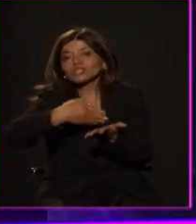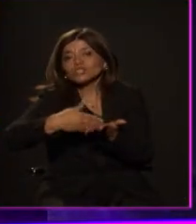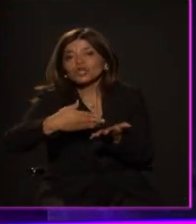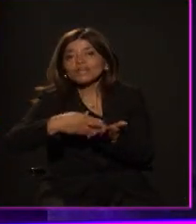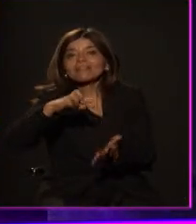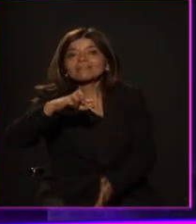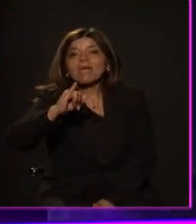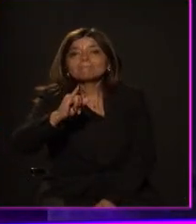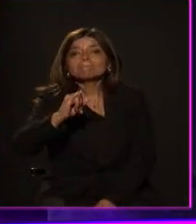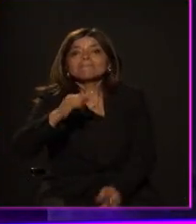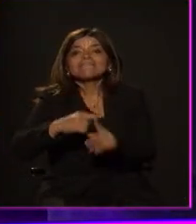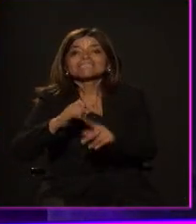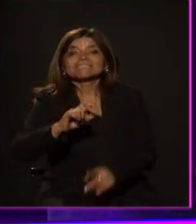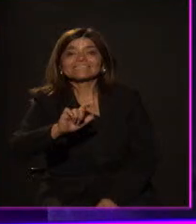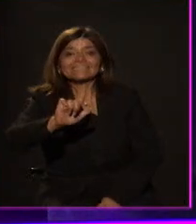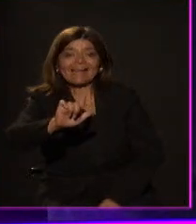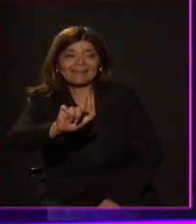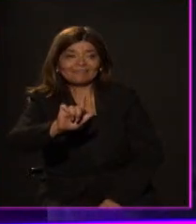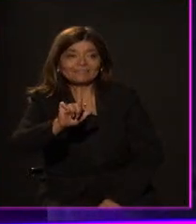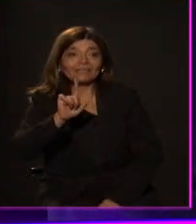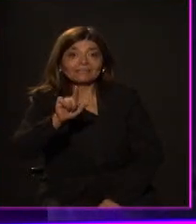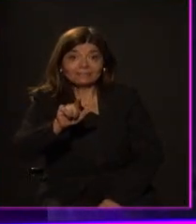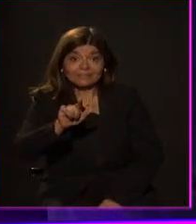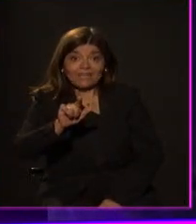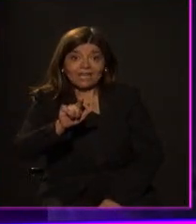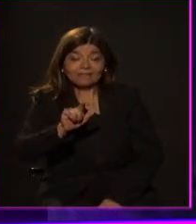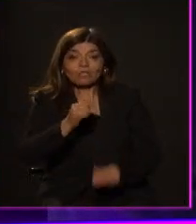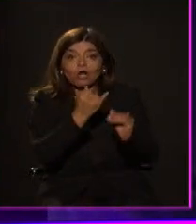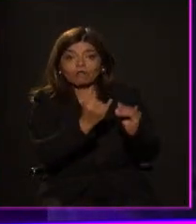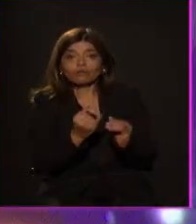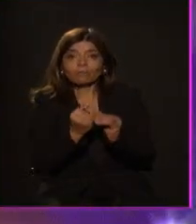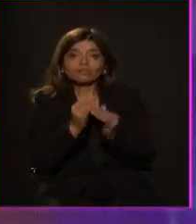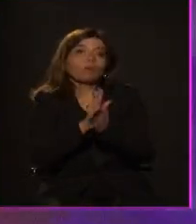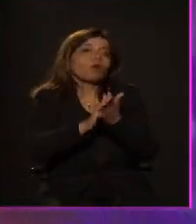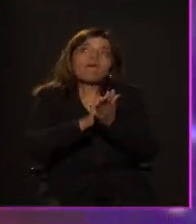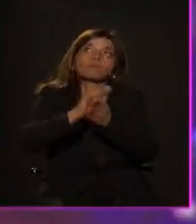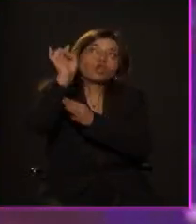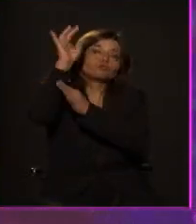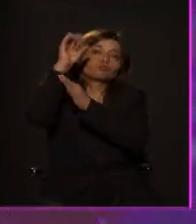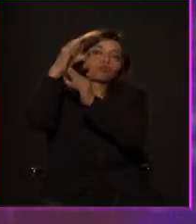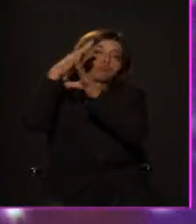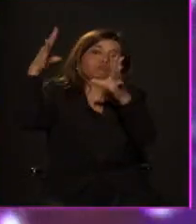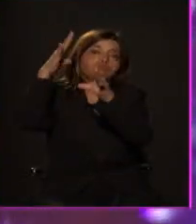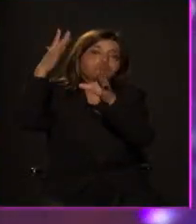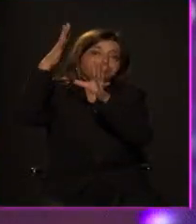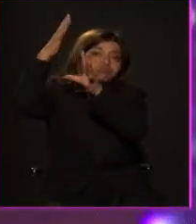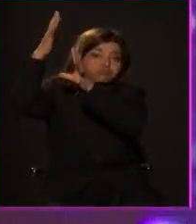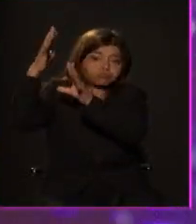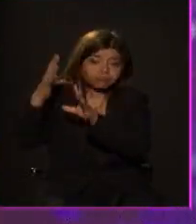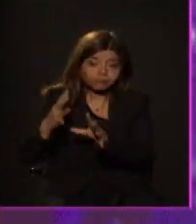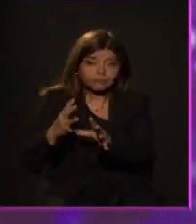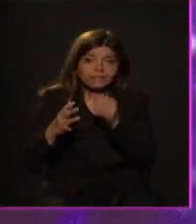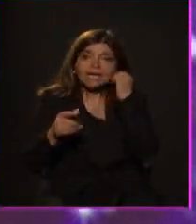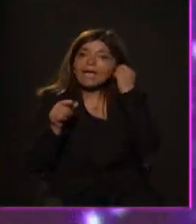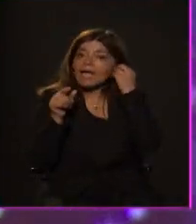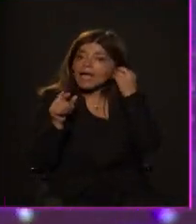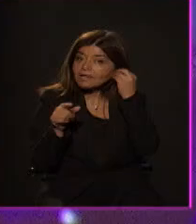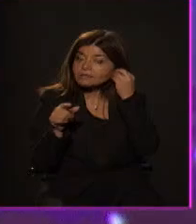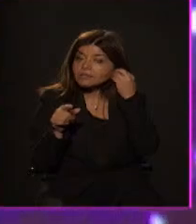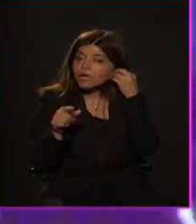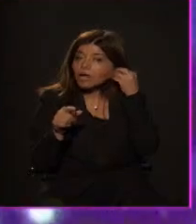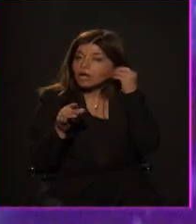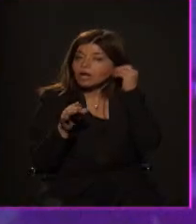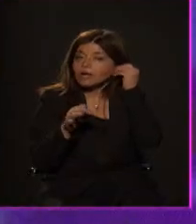viendo el cambio y la actualización de esa fuente, que en este caso es una supernova. Y esa información se puede usar para construir una serie